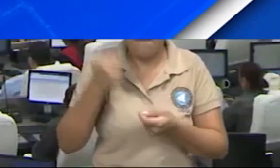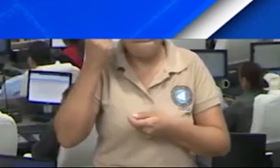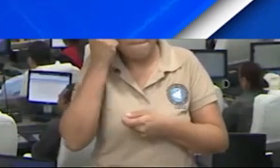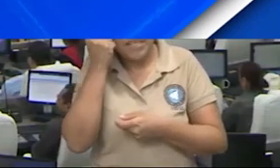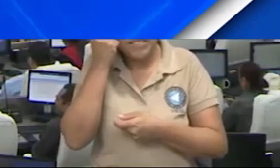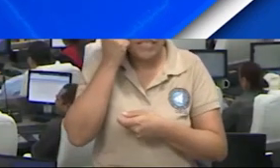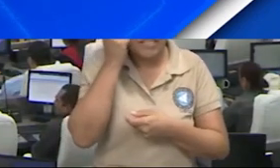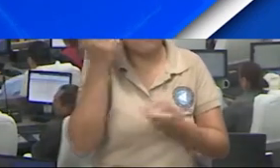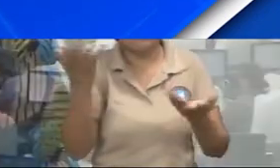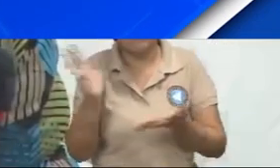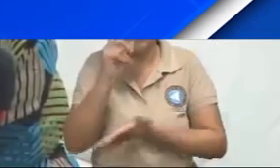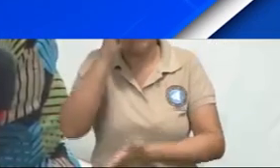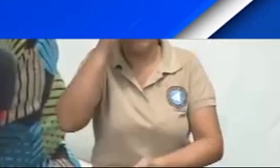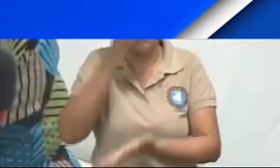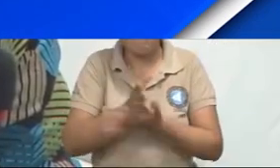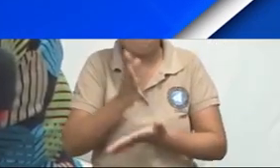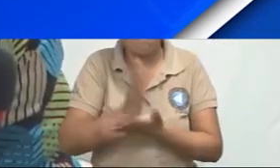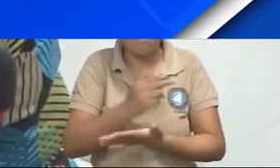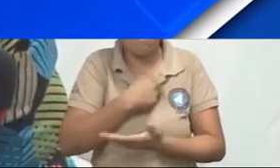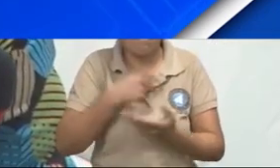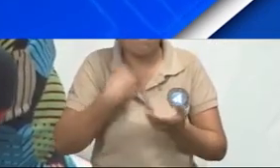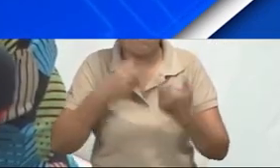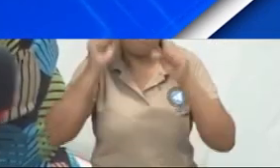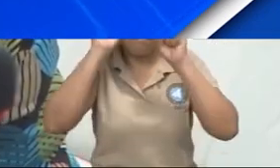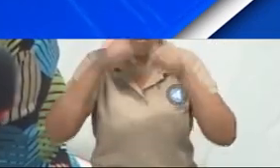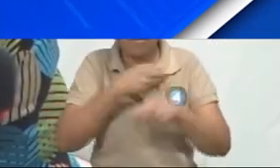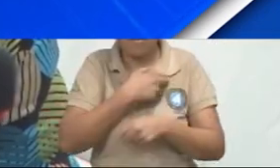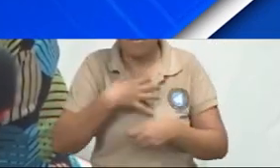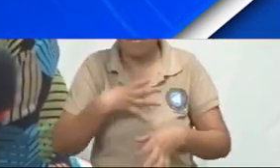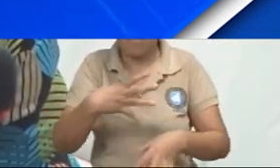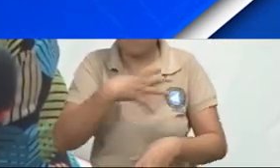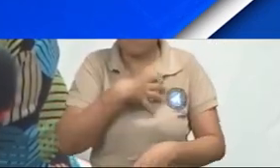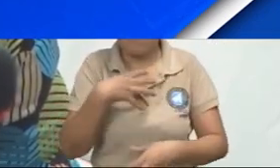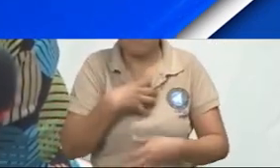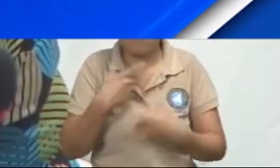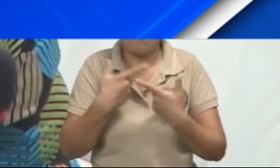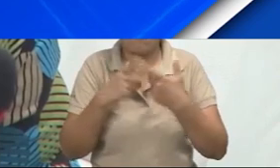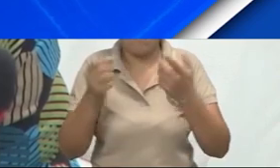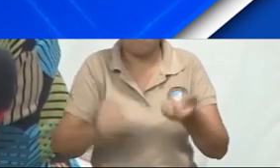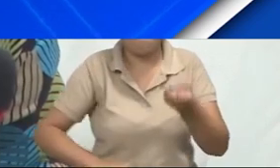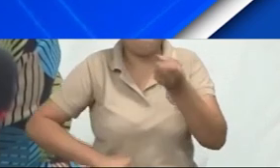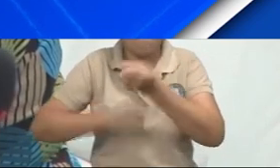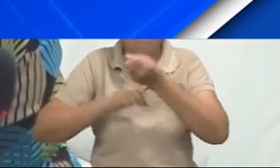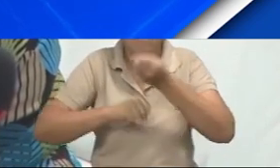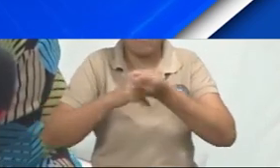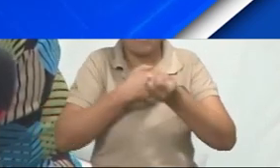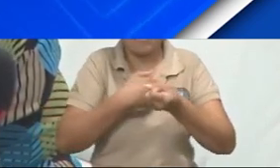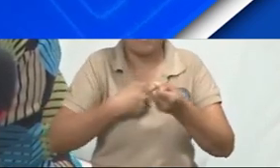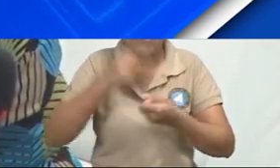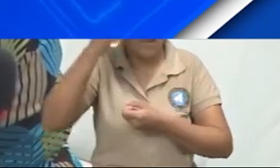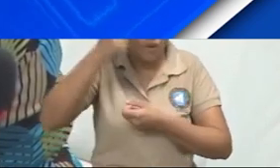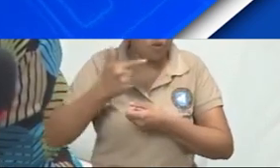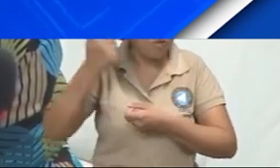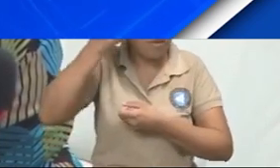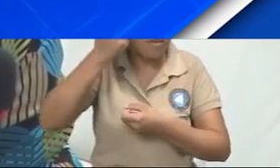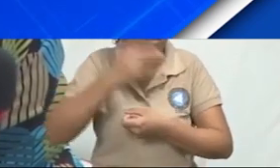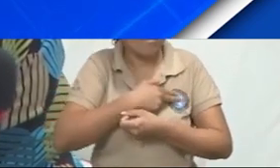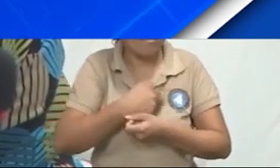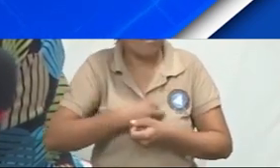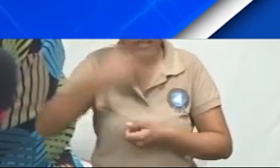pensar que una vez organizados pudiéramos obtener el más mínimo apoyo de estos gobiernos